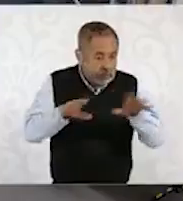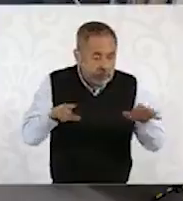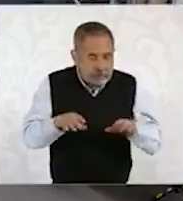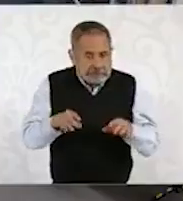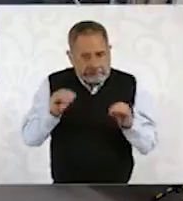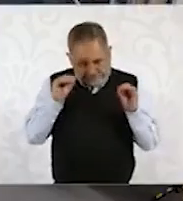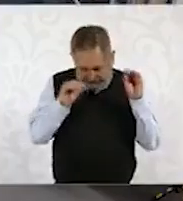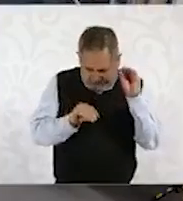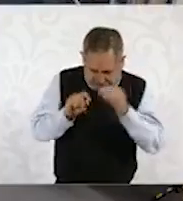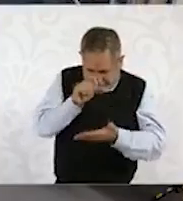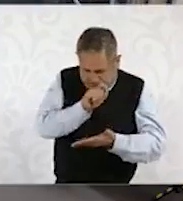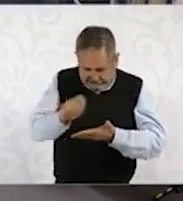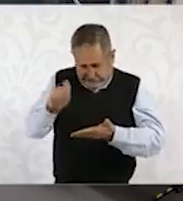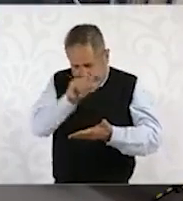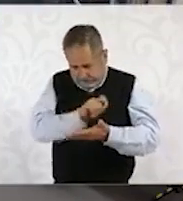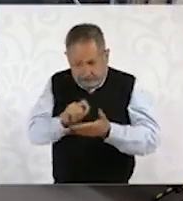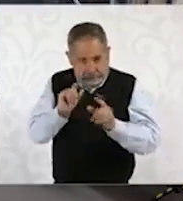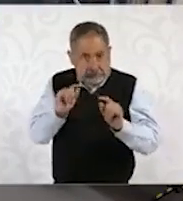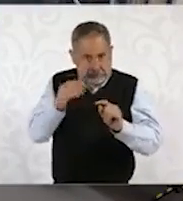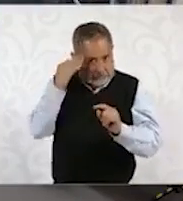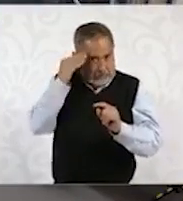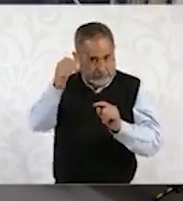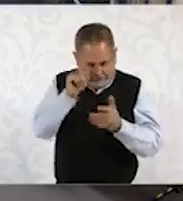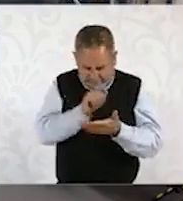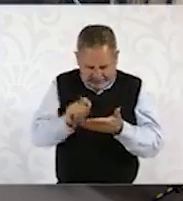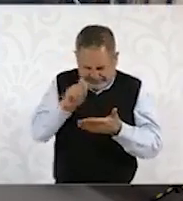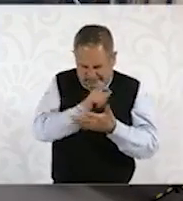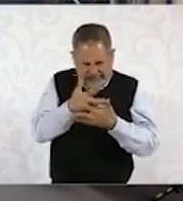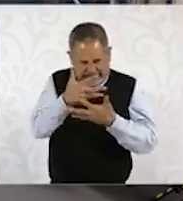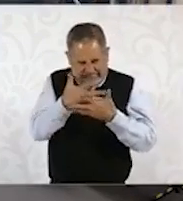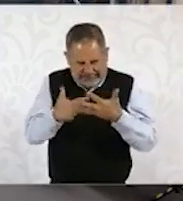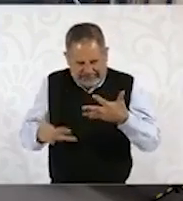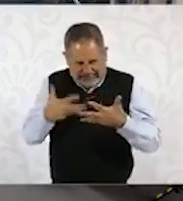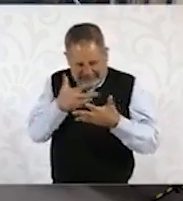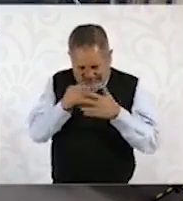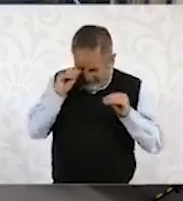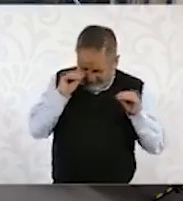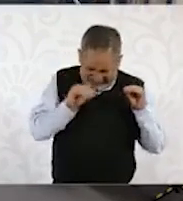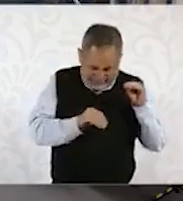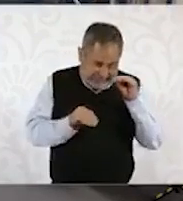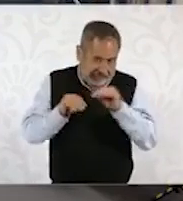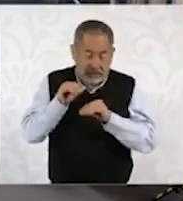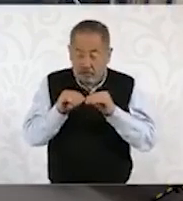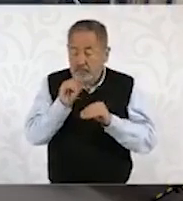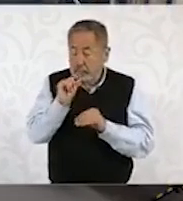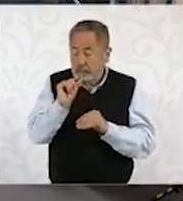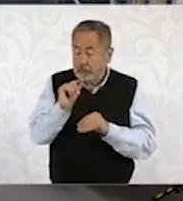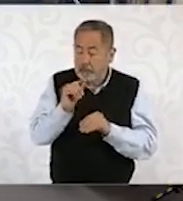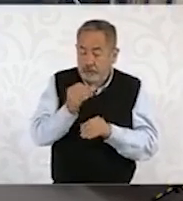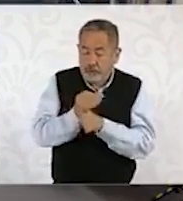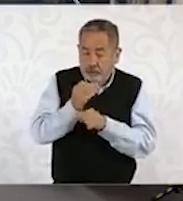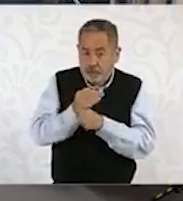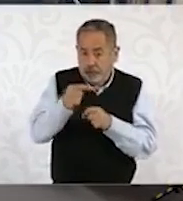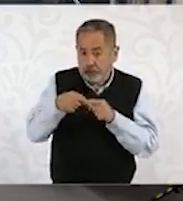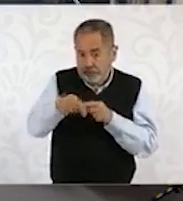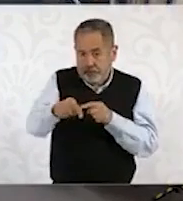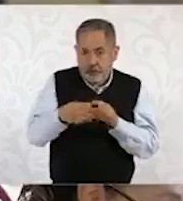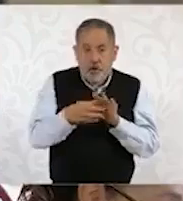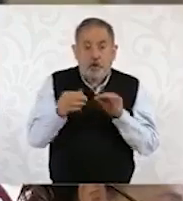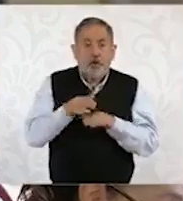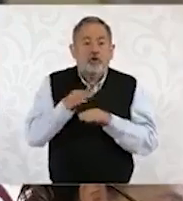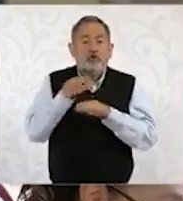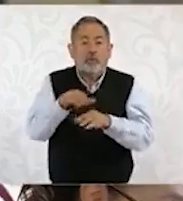tiempo por el grado de amplitud y de desarrollo que tiene que ver con la lectura